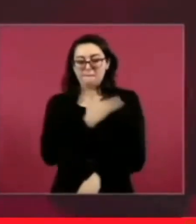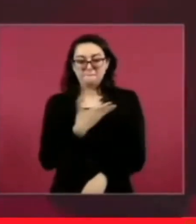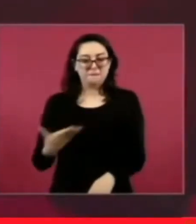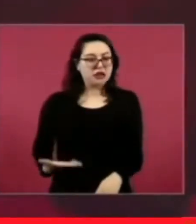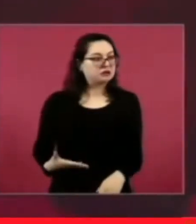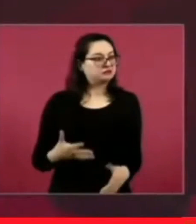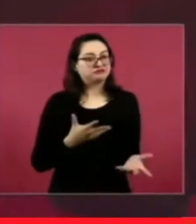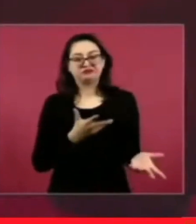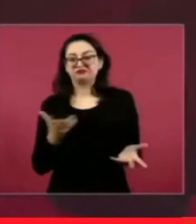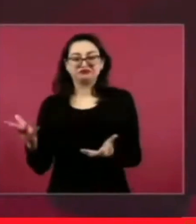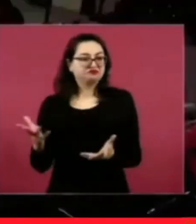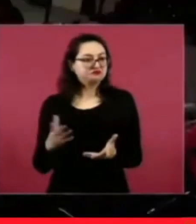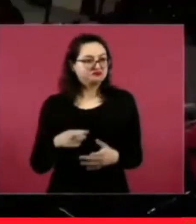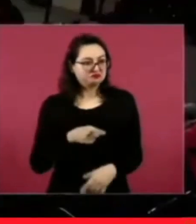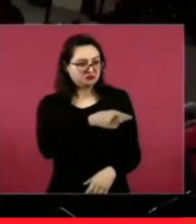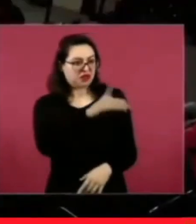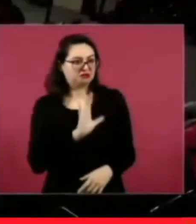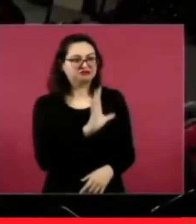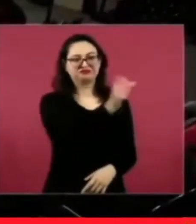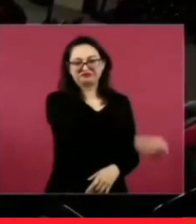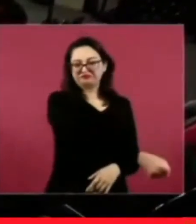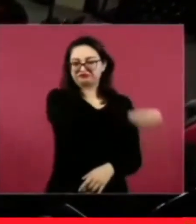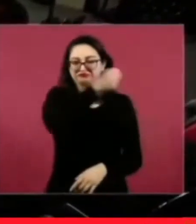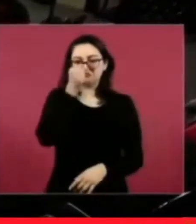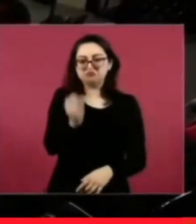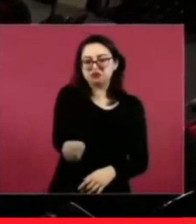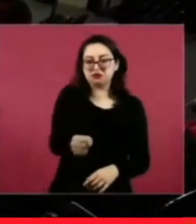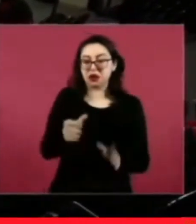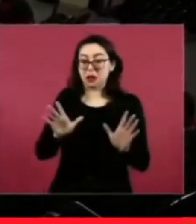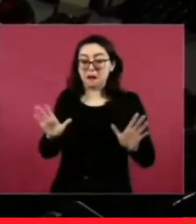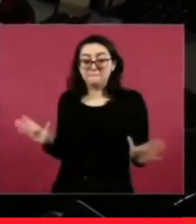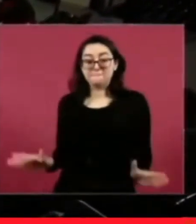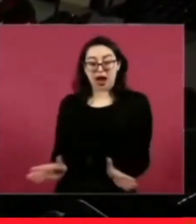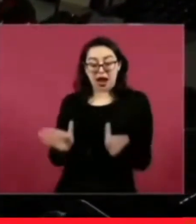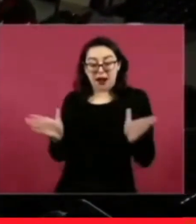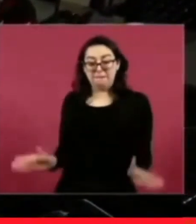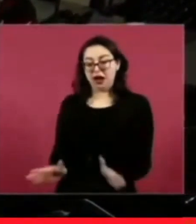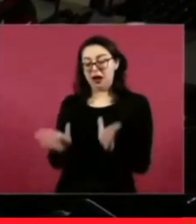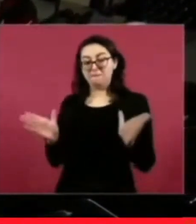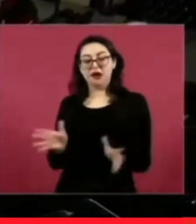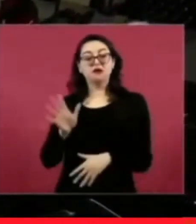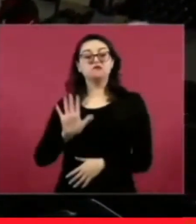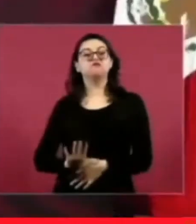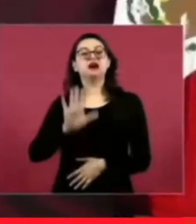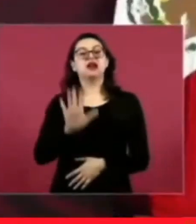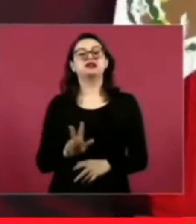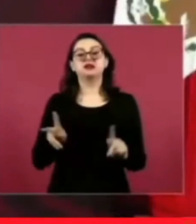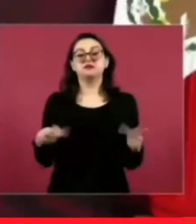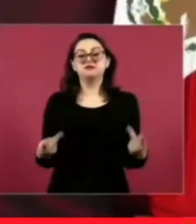a cualquier persona, Y la verdad que sí, pues como se introduce un...